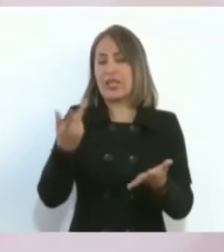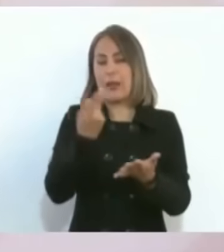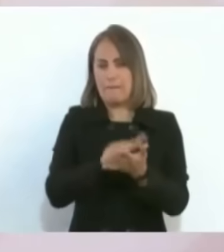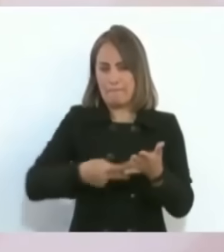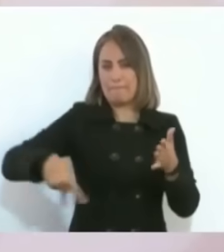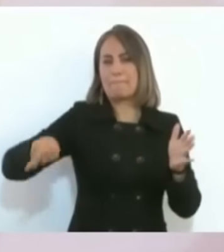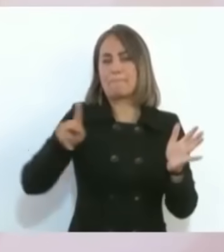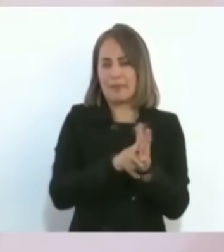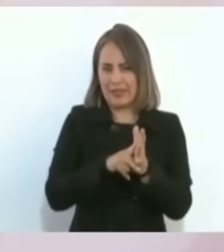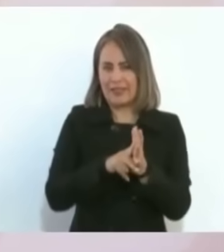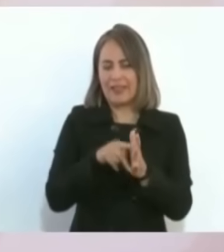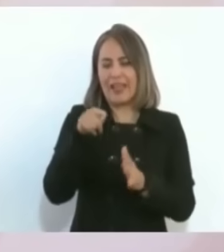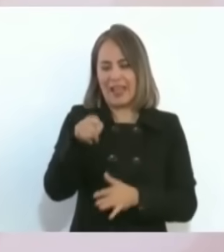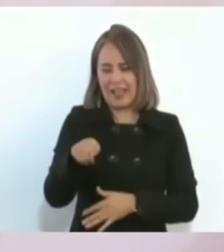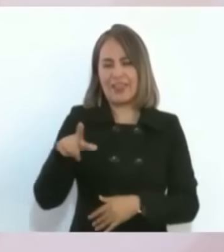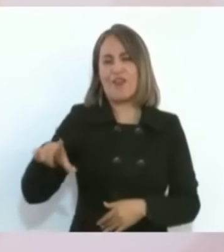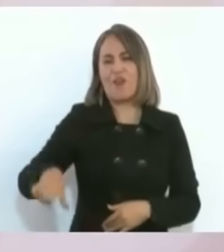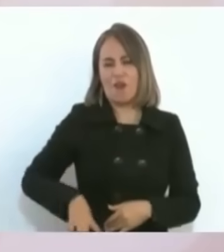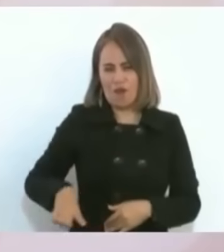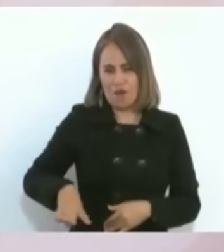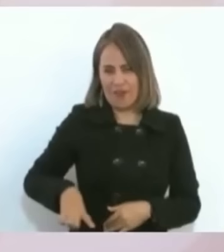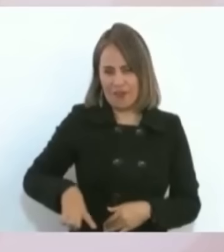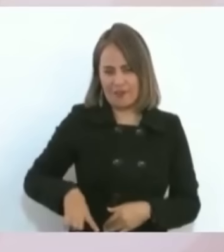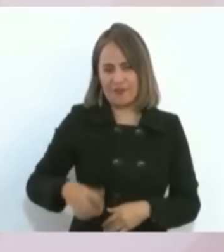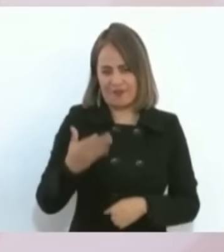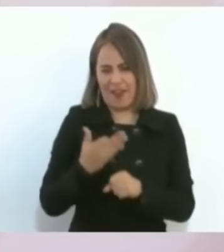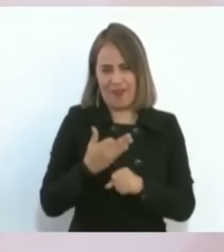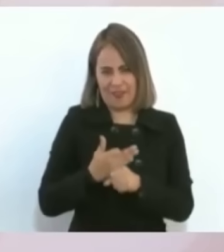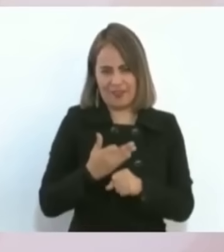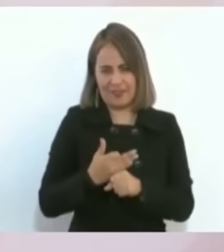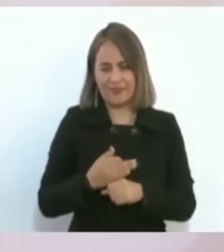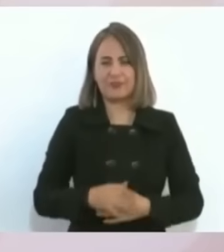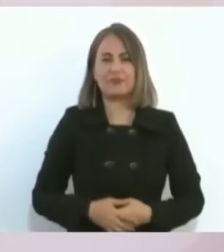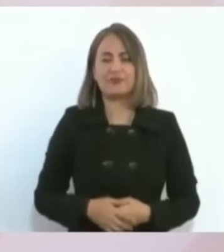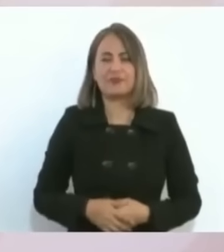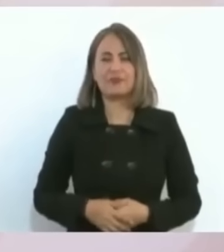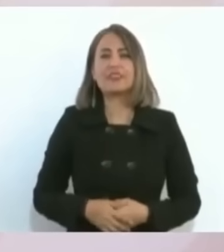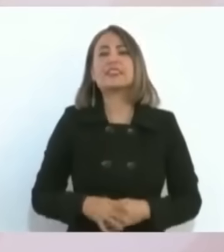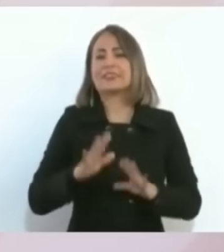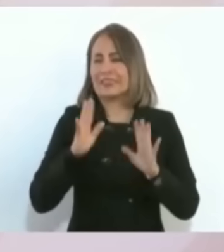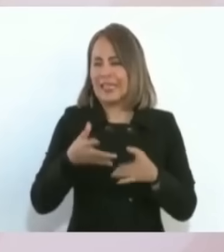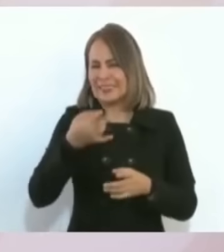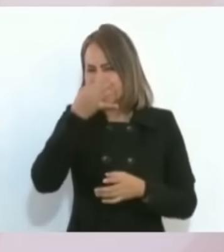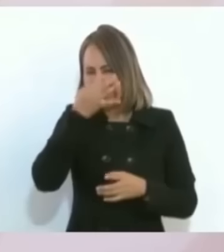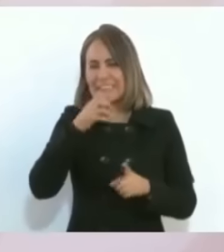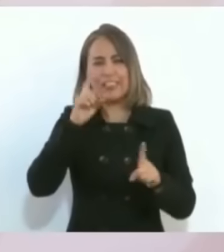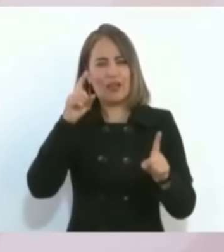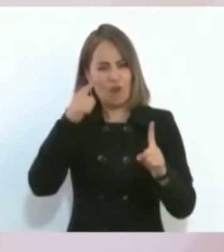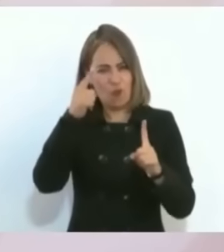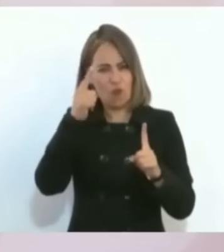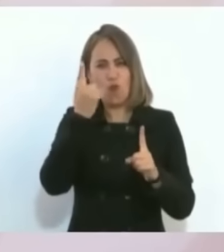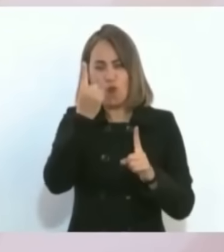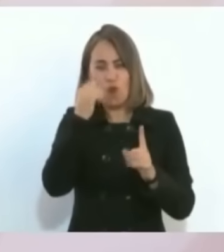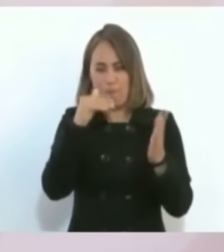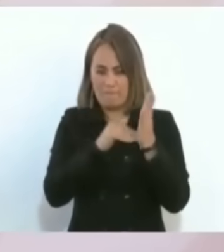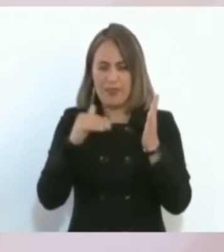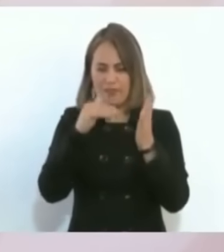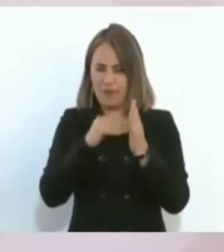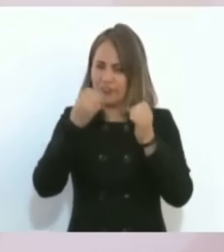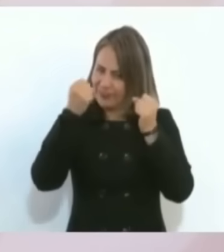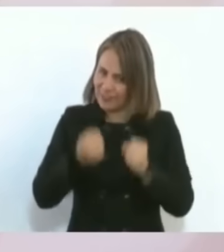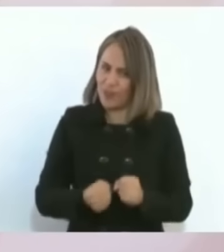en el gobierno nuestro. Y vamos a llegar a ese número, al millón,